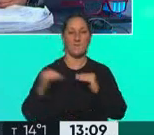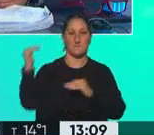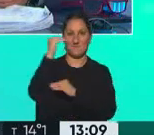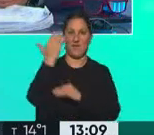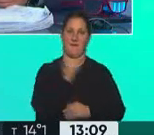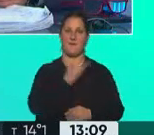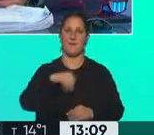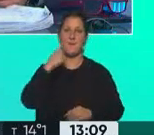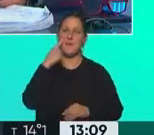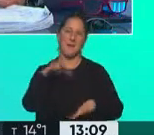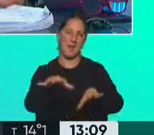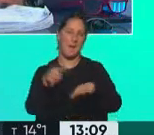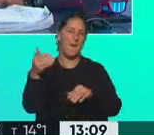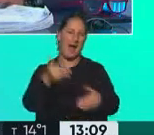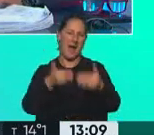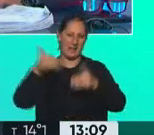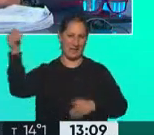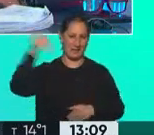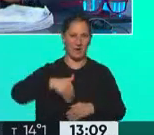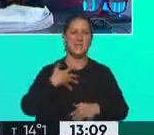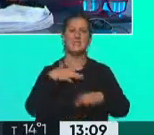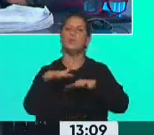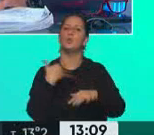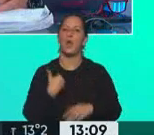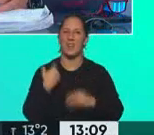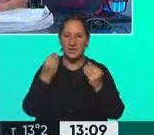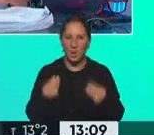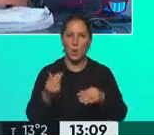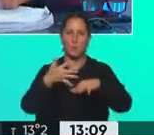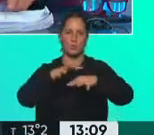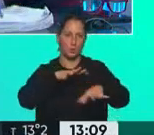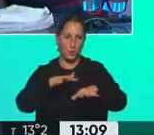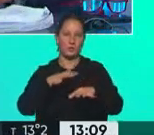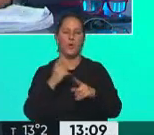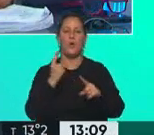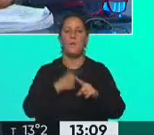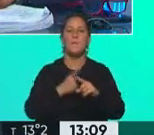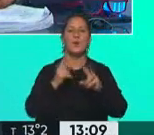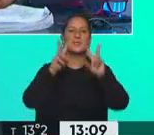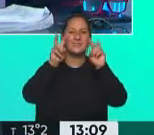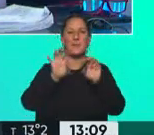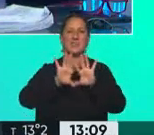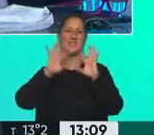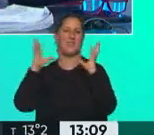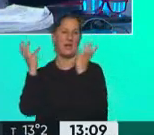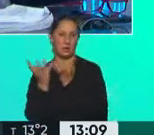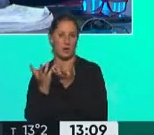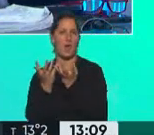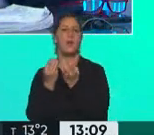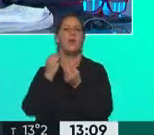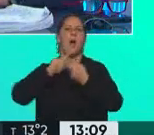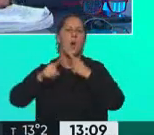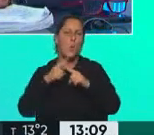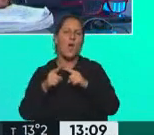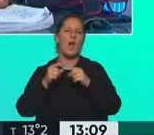fondo para que se adelante la visita para informar sobre la situación argentina a raíz de los acontecimientos internacionales cómo habían quedado que lo